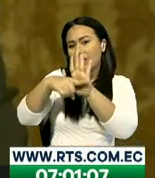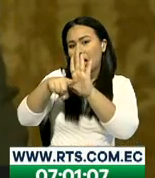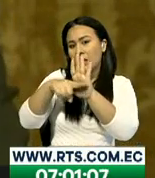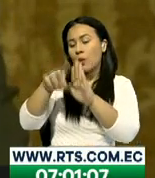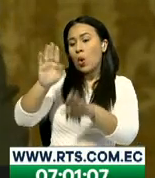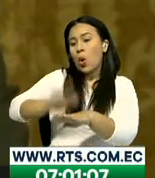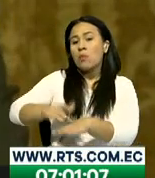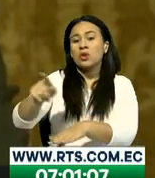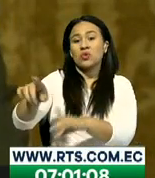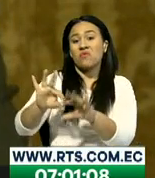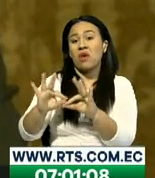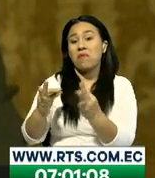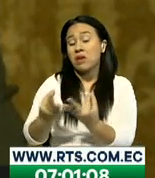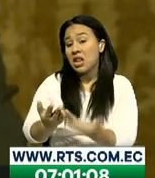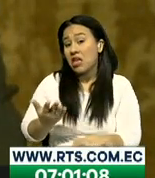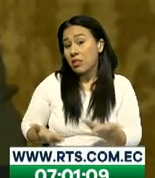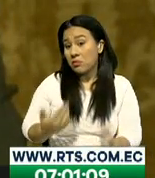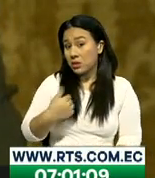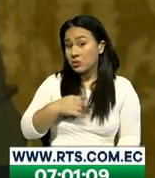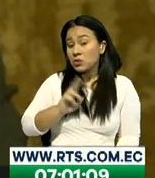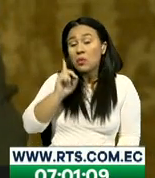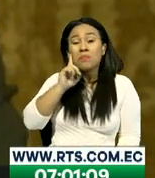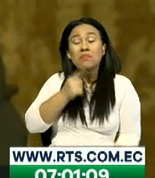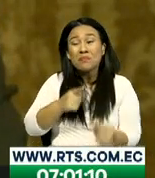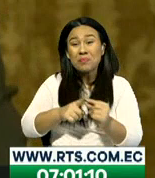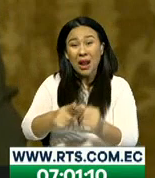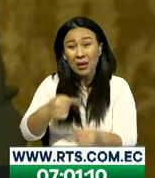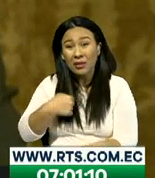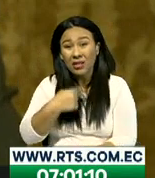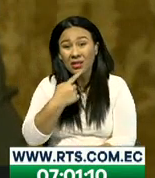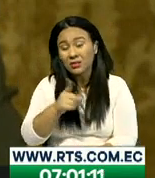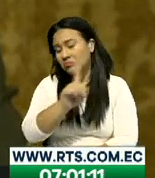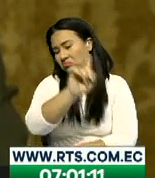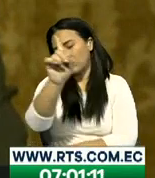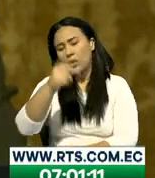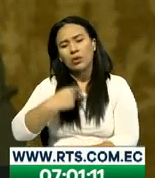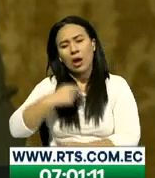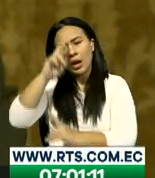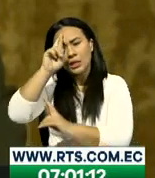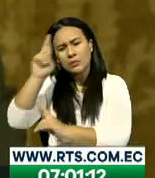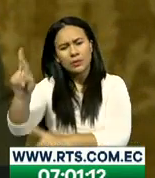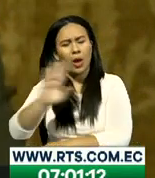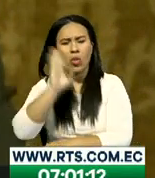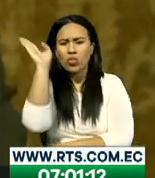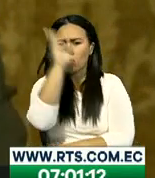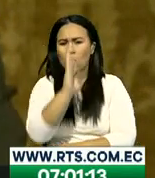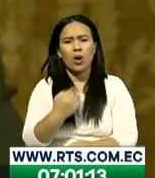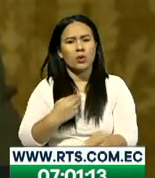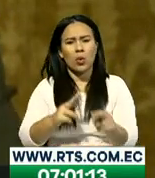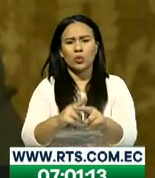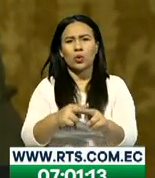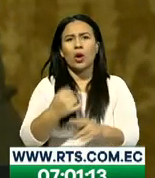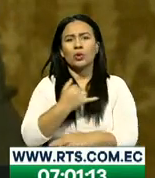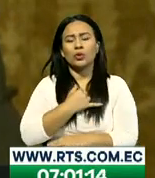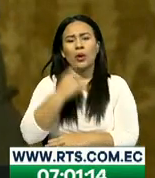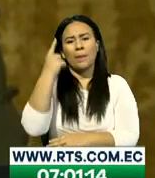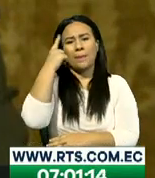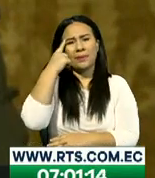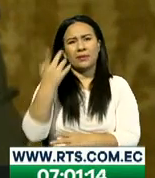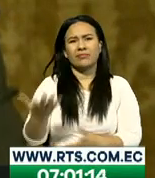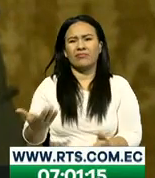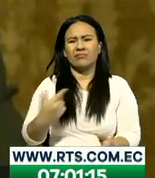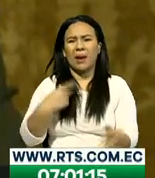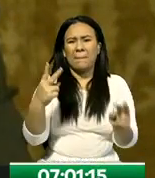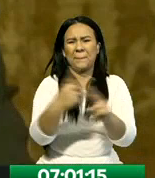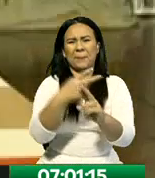origen en aspectos familiares y sociales. No lo haría, bajo ninguna circunstancia, porque lo consideraría una